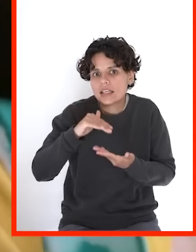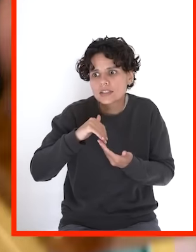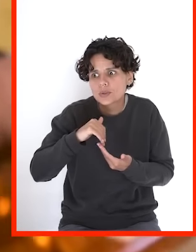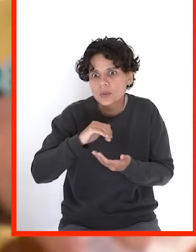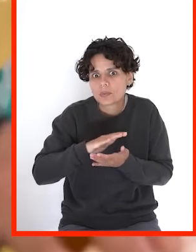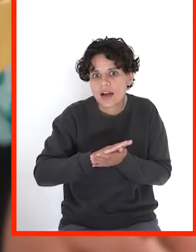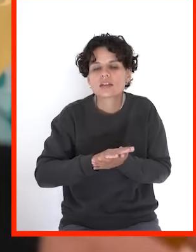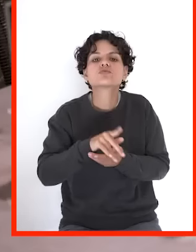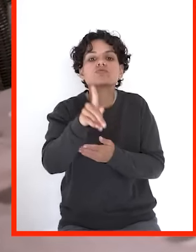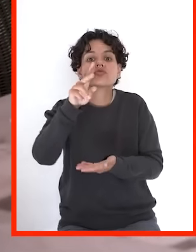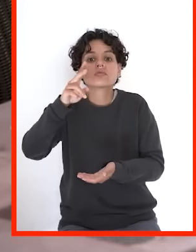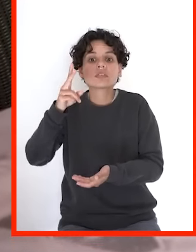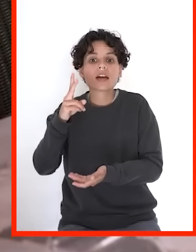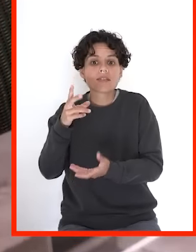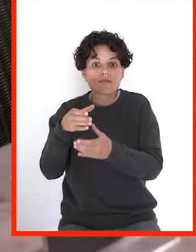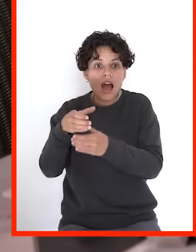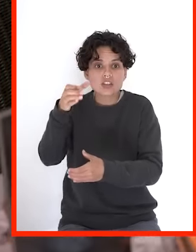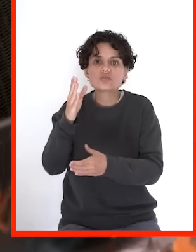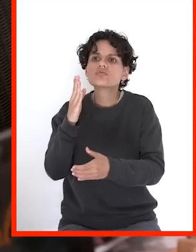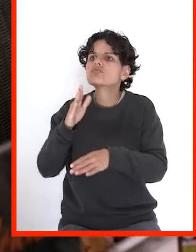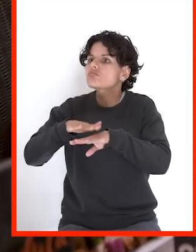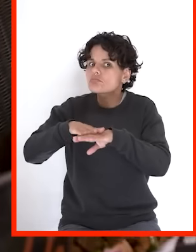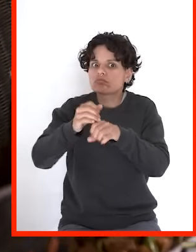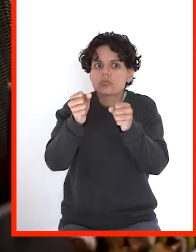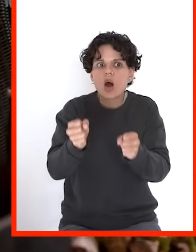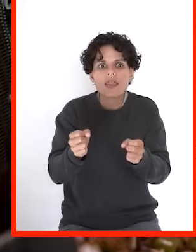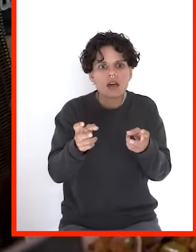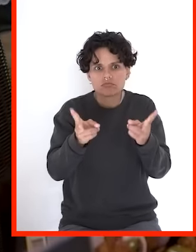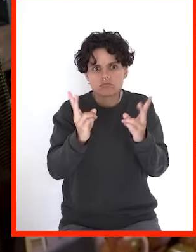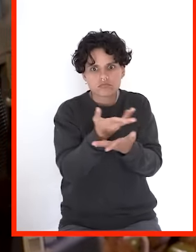puede pedir sus vasos, ¿ah? ¿Dónde puedes pedir los vasos?